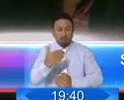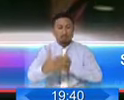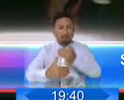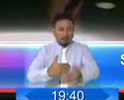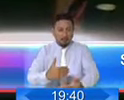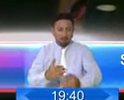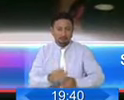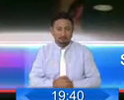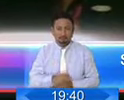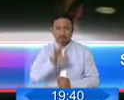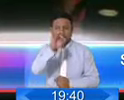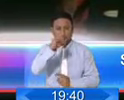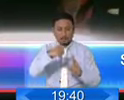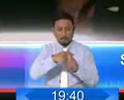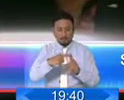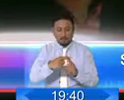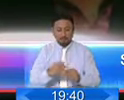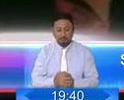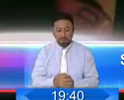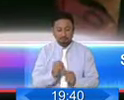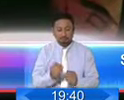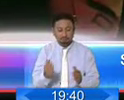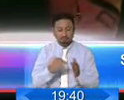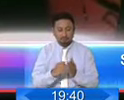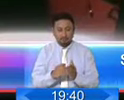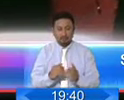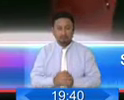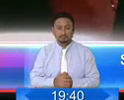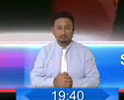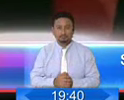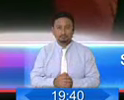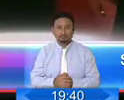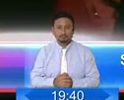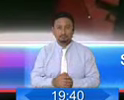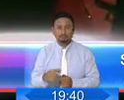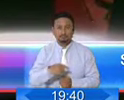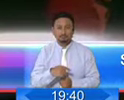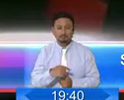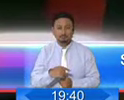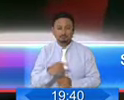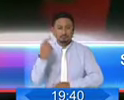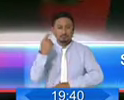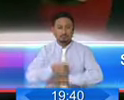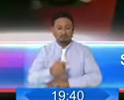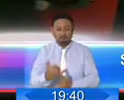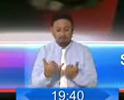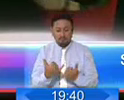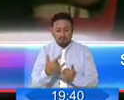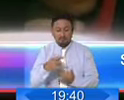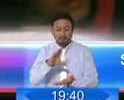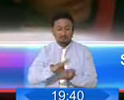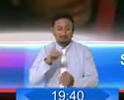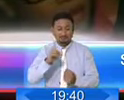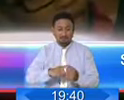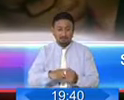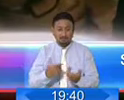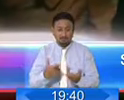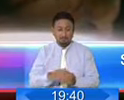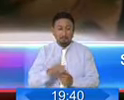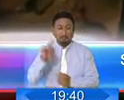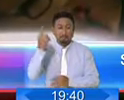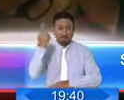a partir de las 8:30 de la noche, le volvemos a repetir. Pero ¿cómo se vivió ese espectáculo aquí en el Centro Histórico en